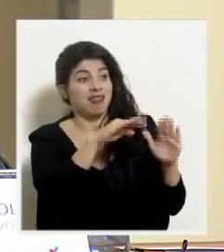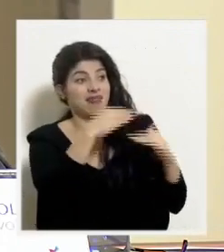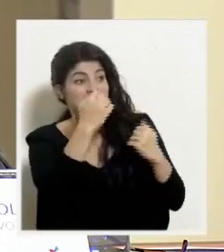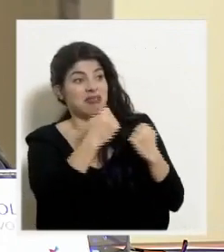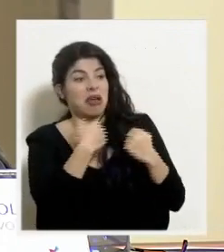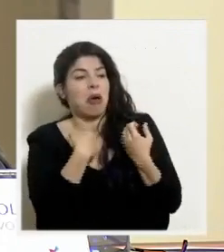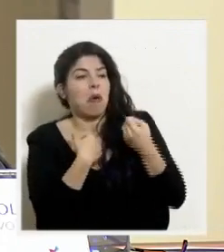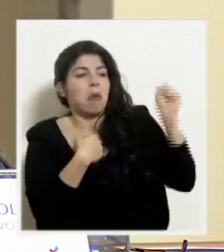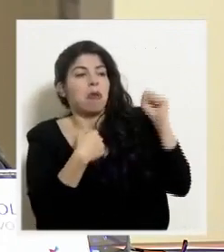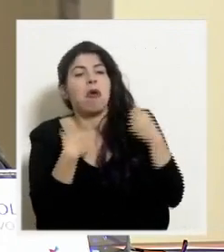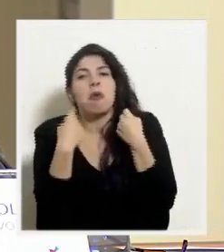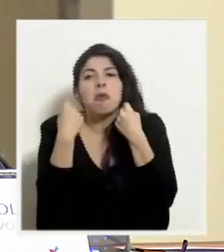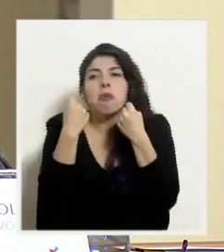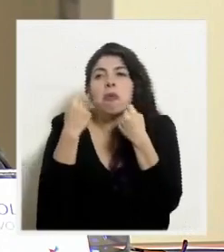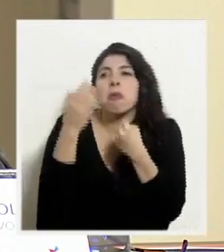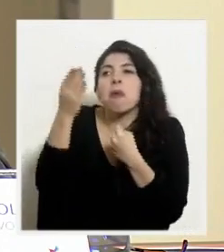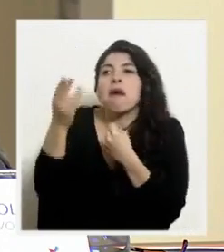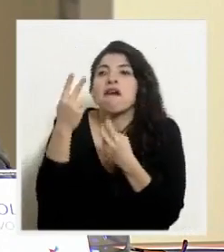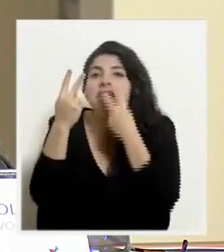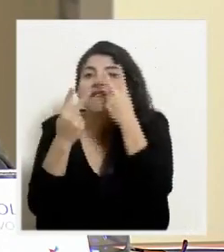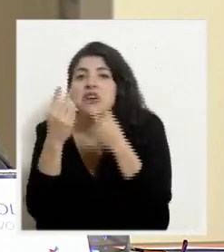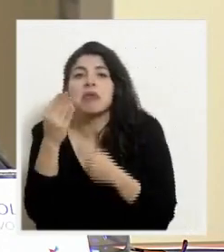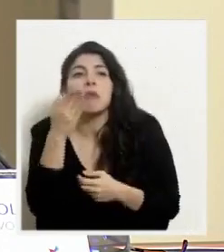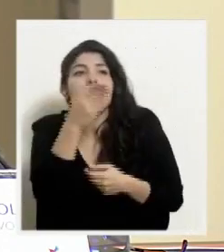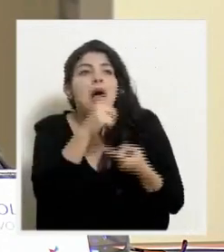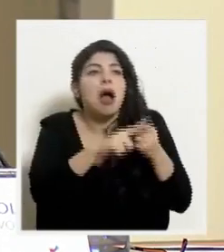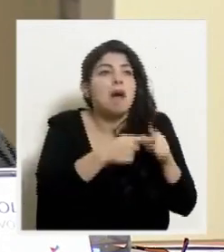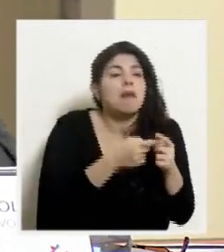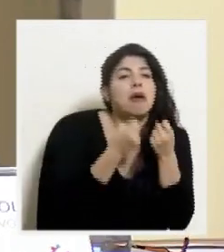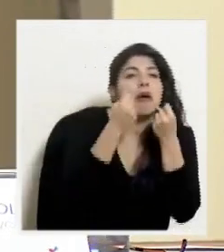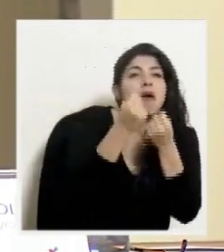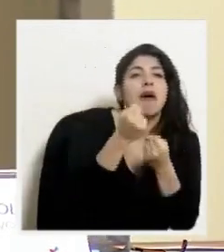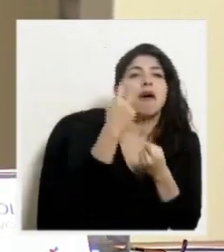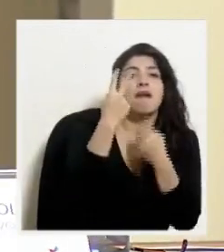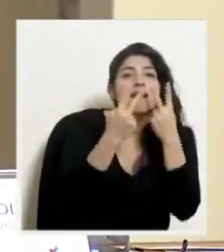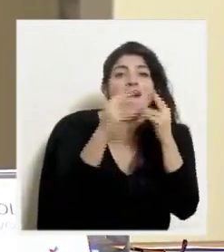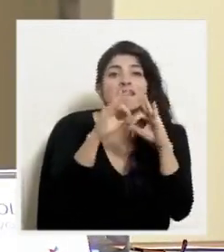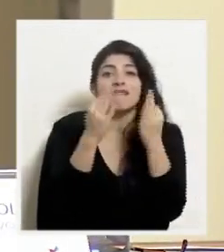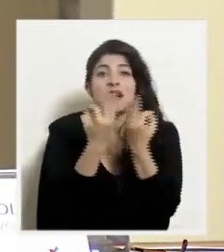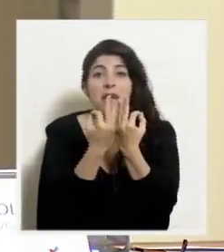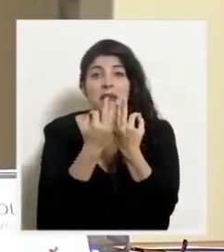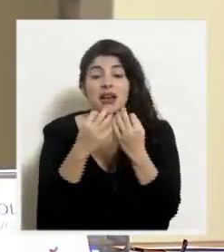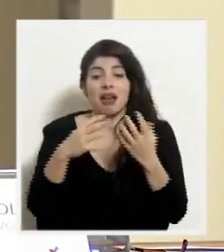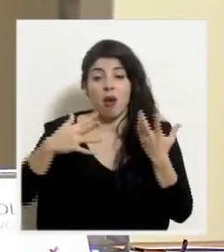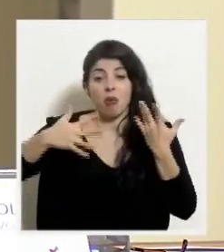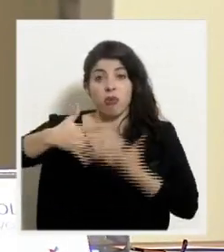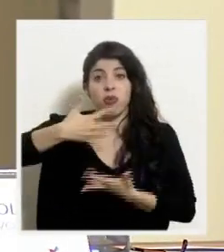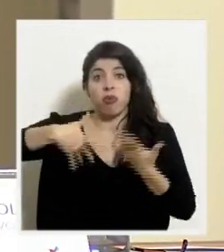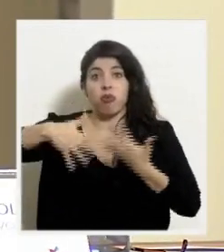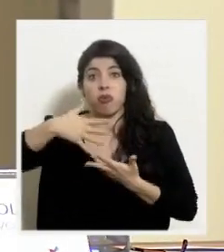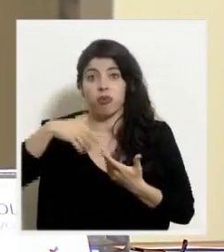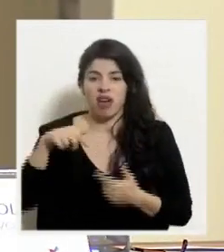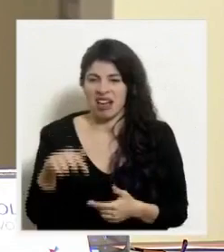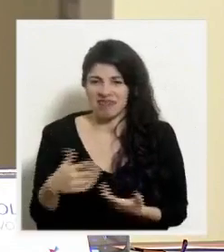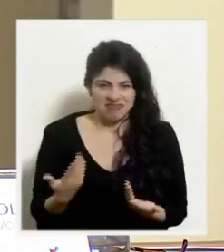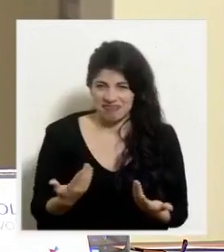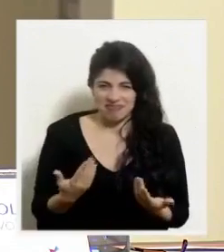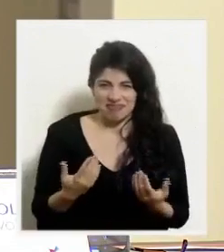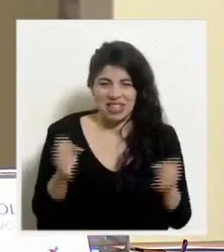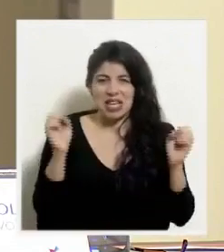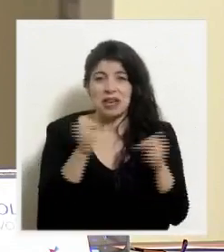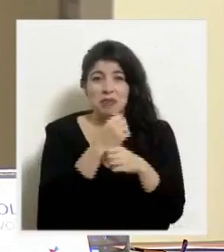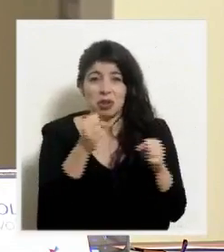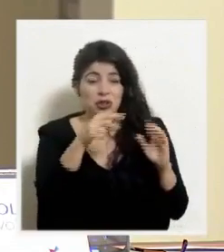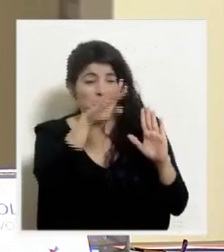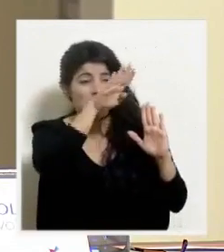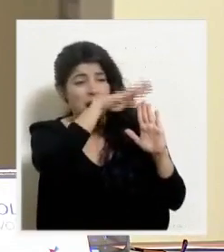a la casa de mi vecino, mi vecina, o ir a donde un amigo, un familiar, rompiendo la burbuja social, no va a haber medida.